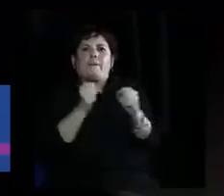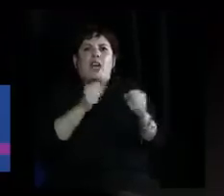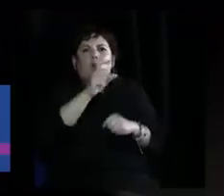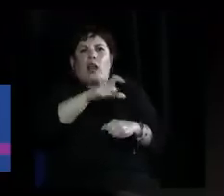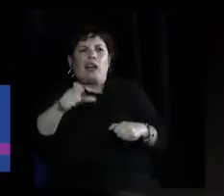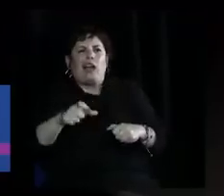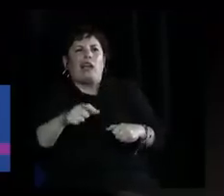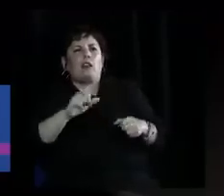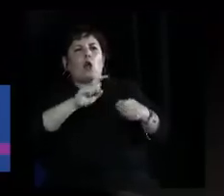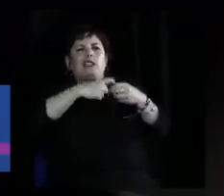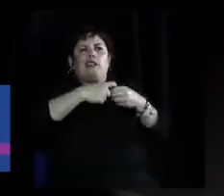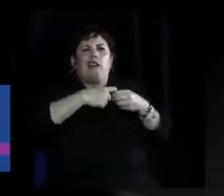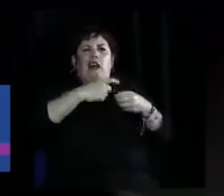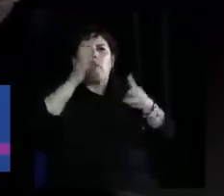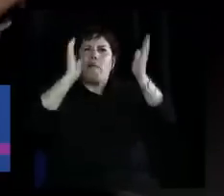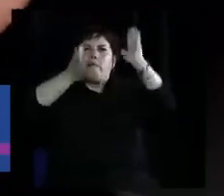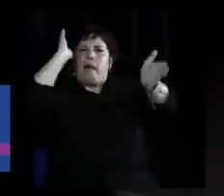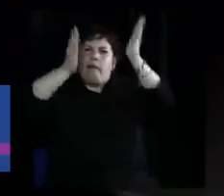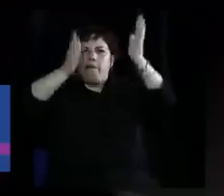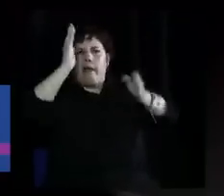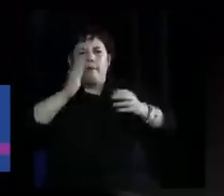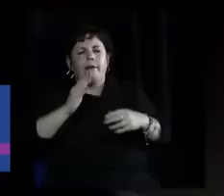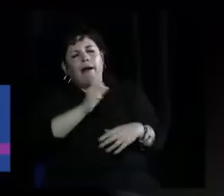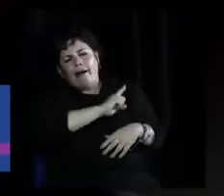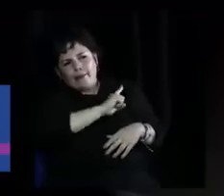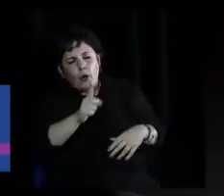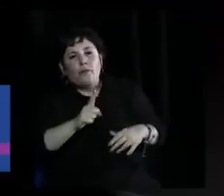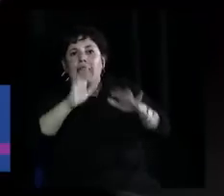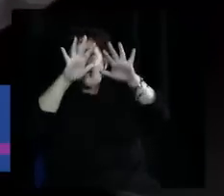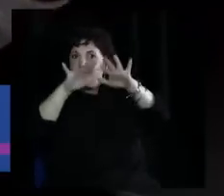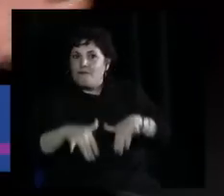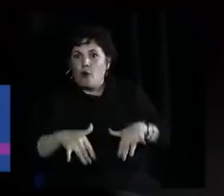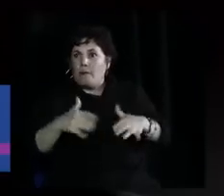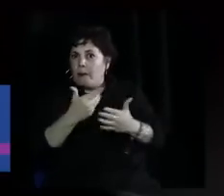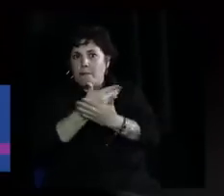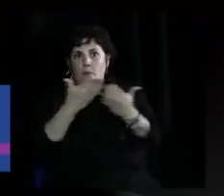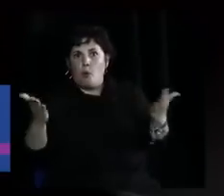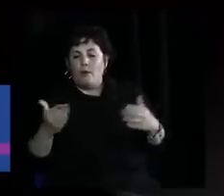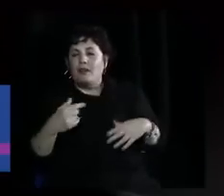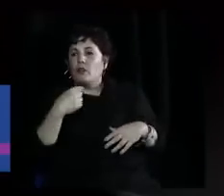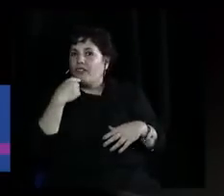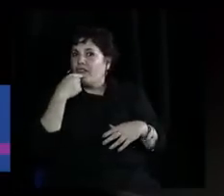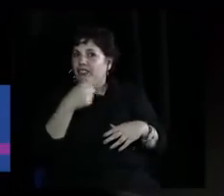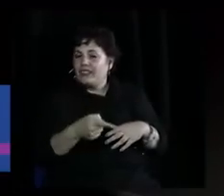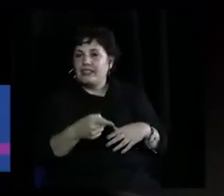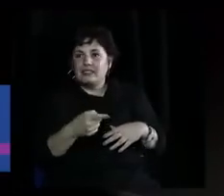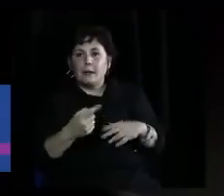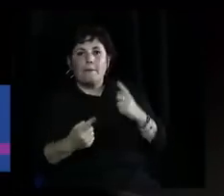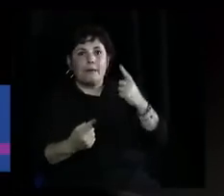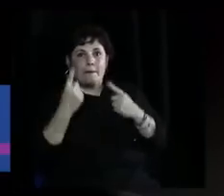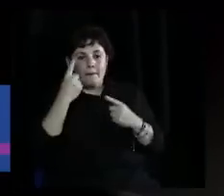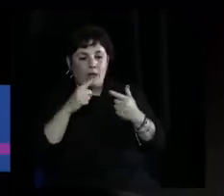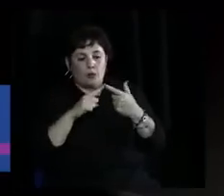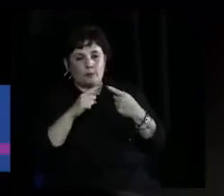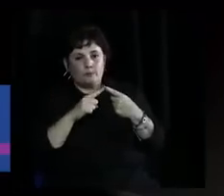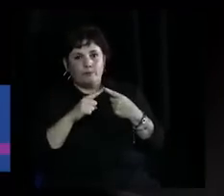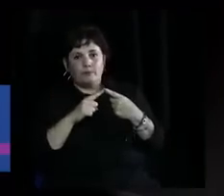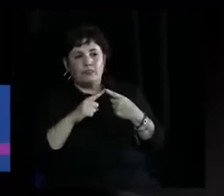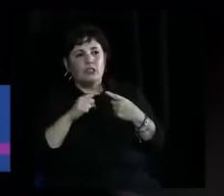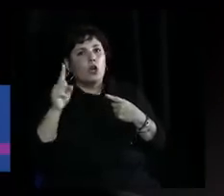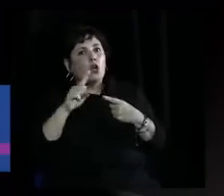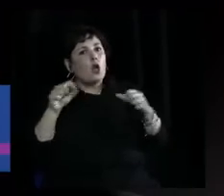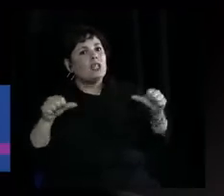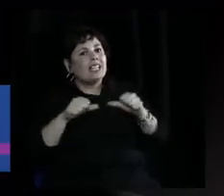sin sentido. Lo que dice el informe, que el informe es un informe público, dice, primero que nada, que no se está haciendo